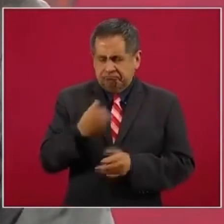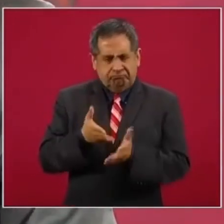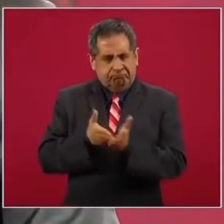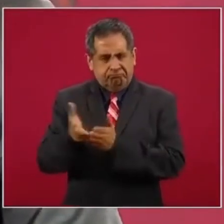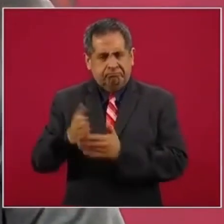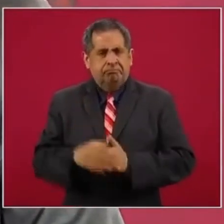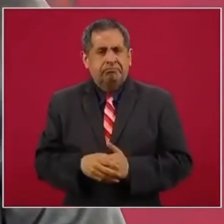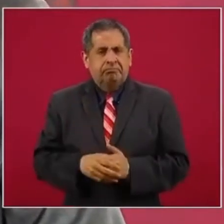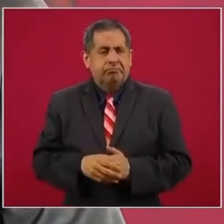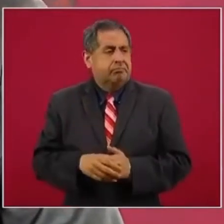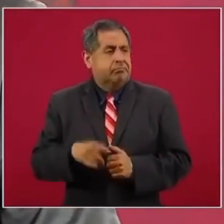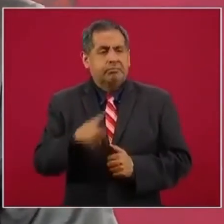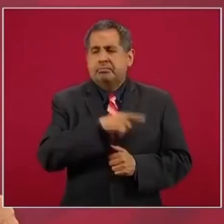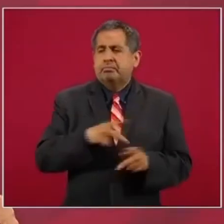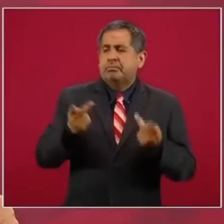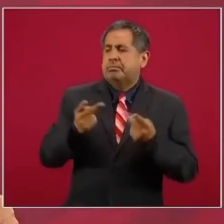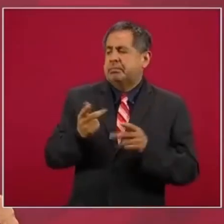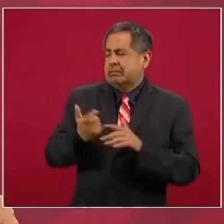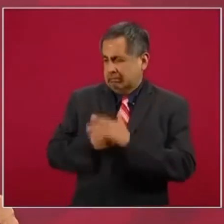Ninguno se vendió.